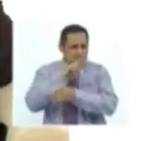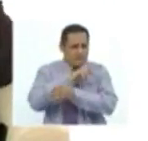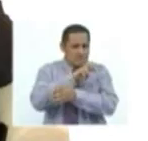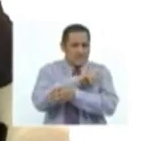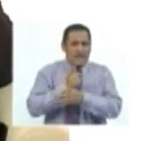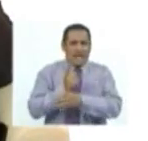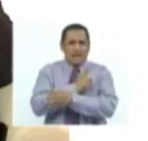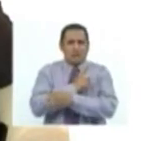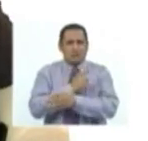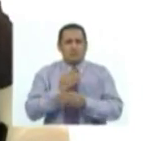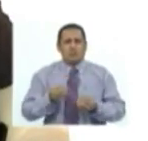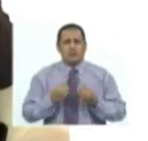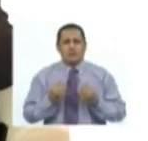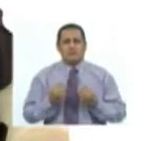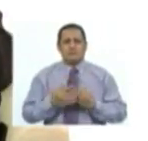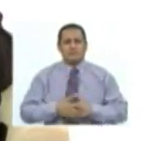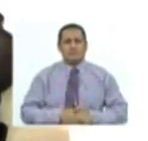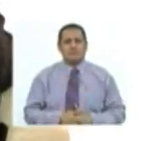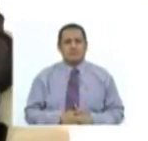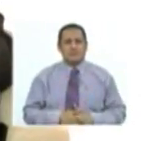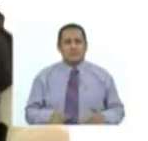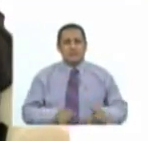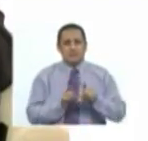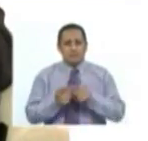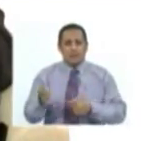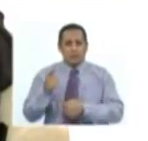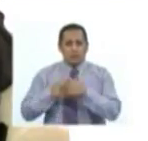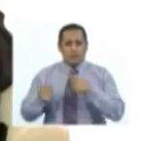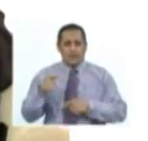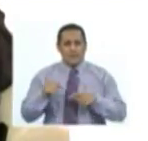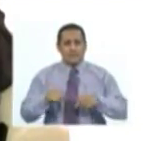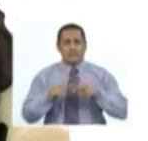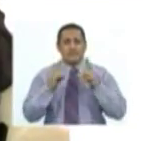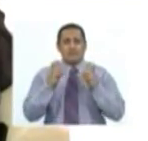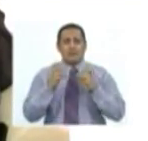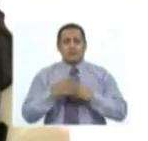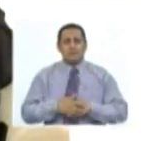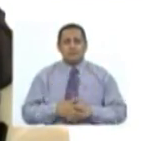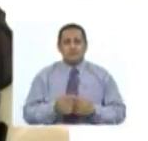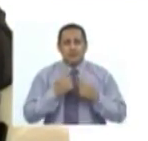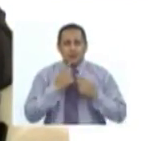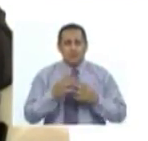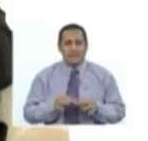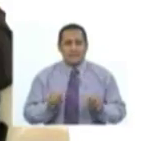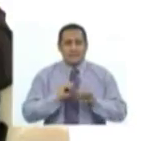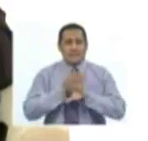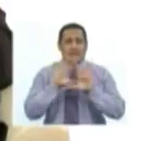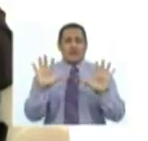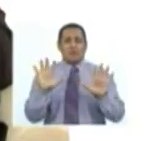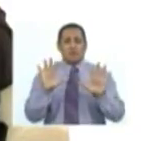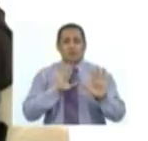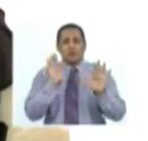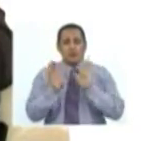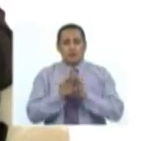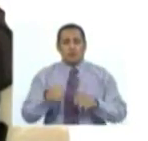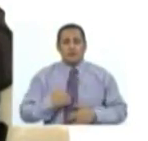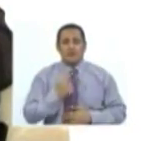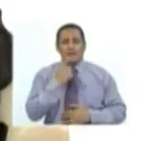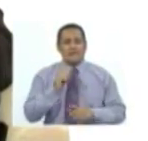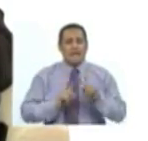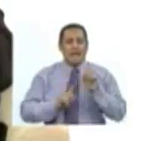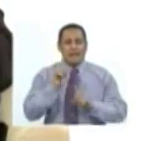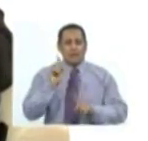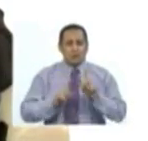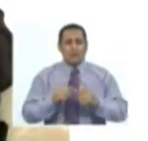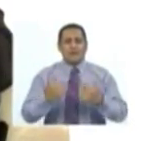tribunales unipersonales? Y para volver otra vez al caso, es claro que hay algo que